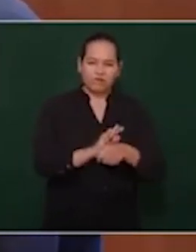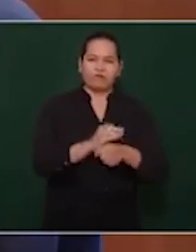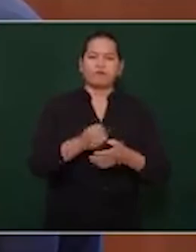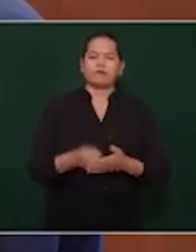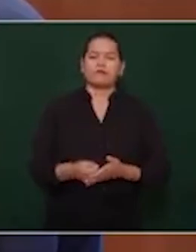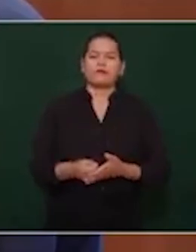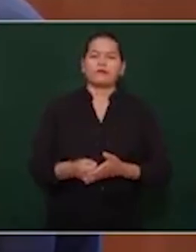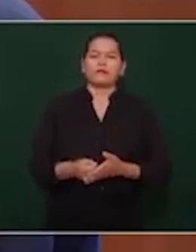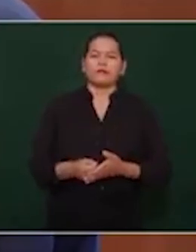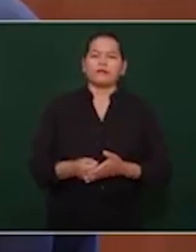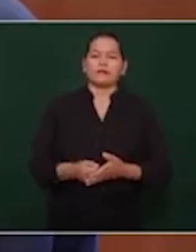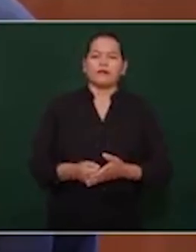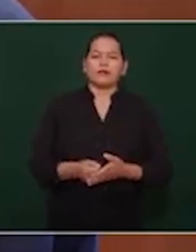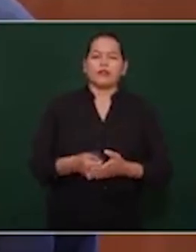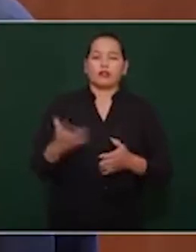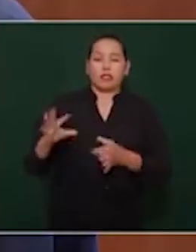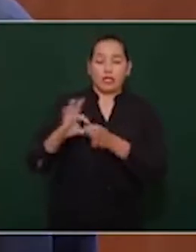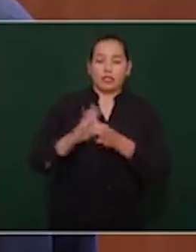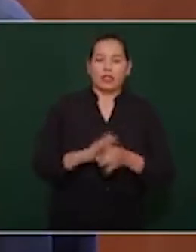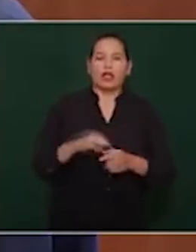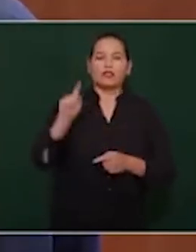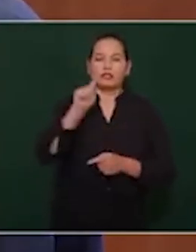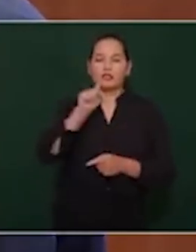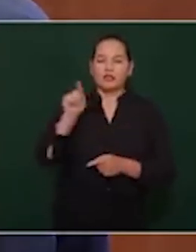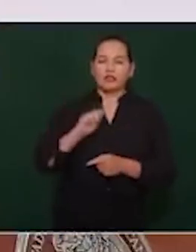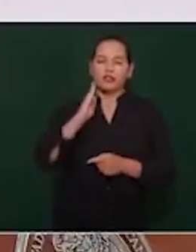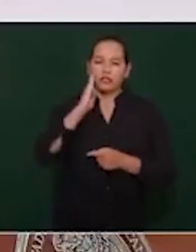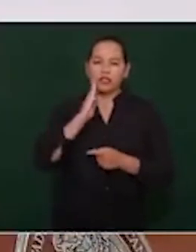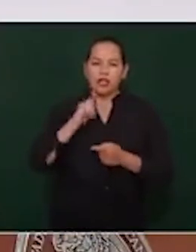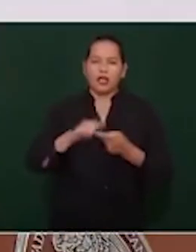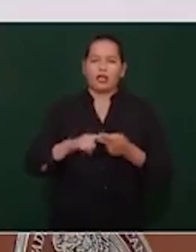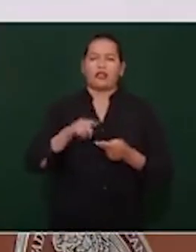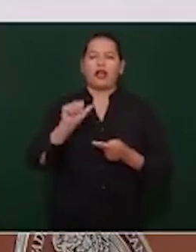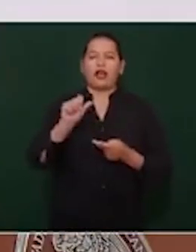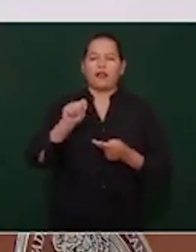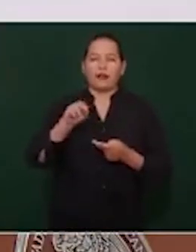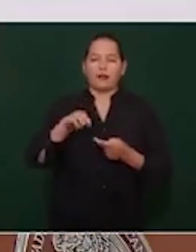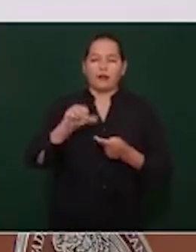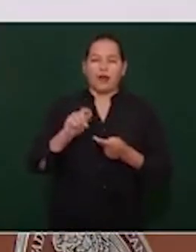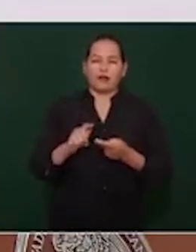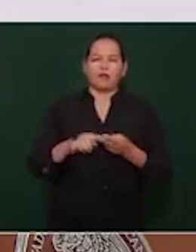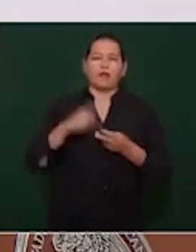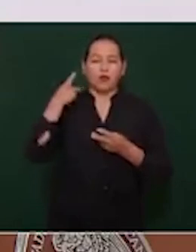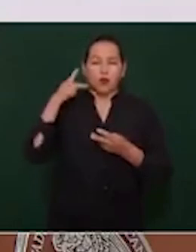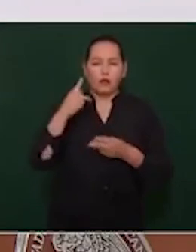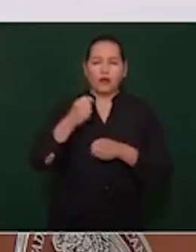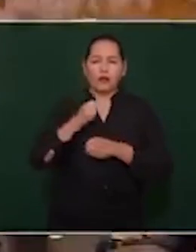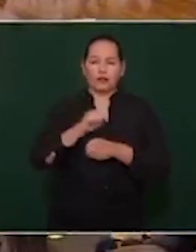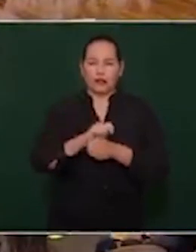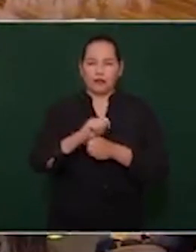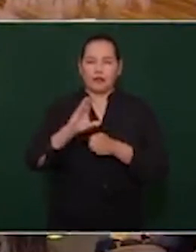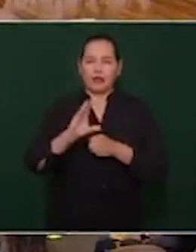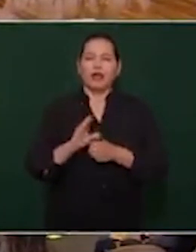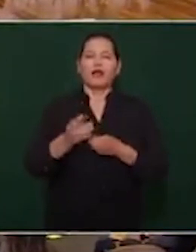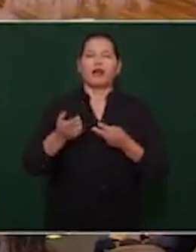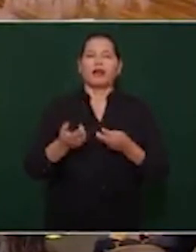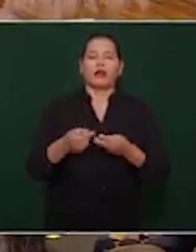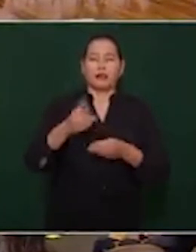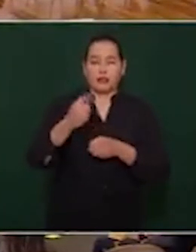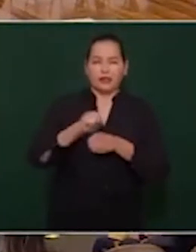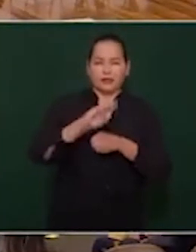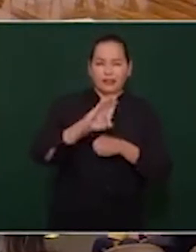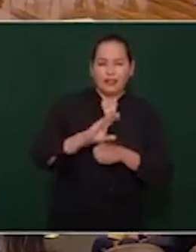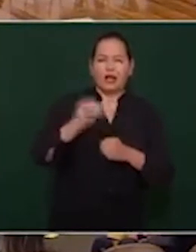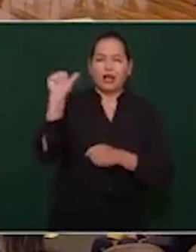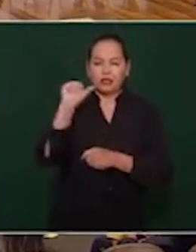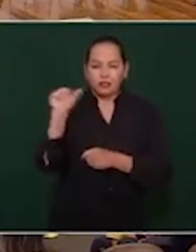coordinaciones están en Zacatlán, Atempan, Puebla, Tepeaca, Chalchicomula, Tecamachalco,